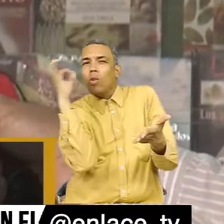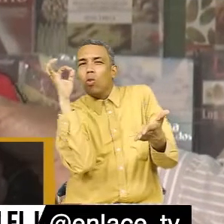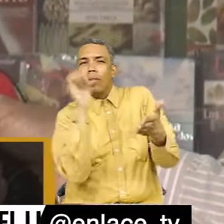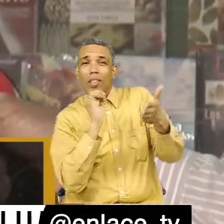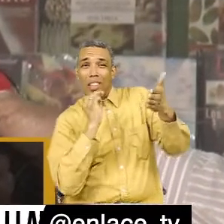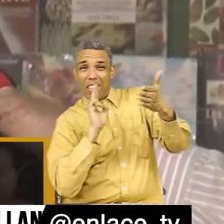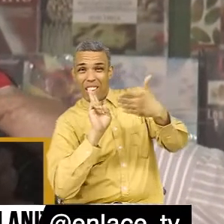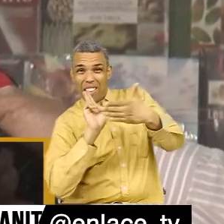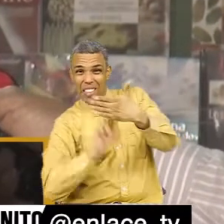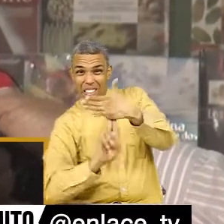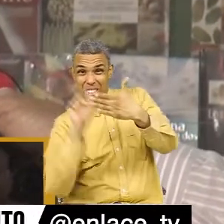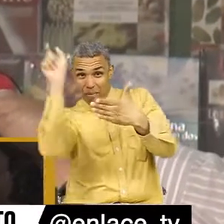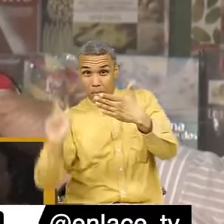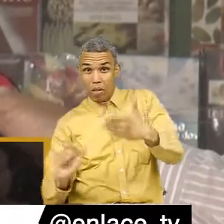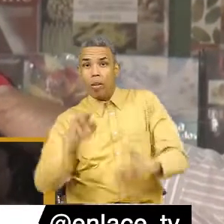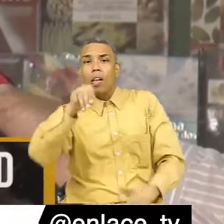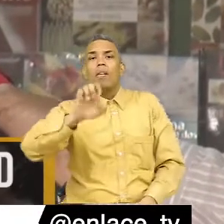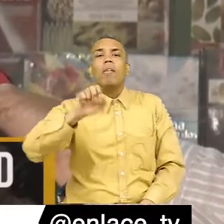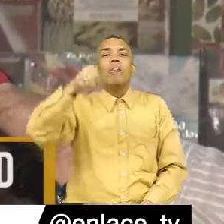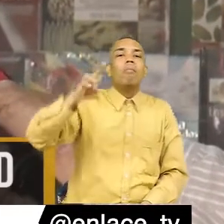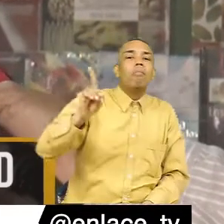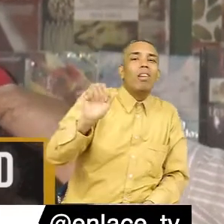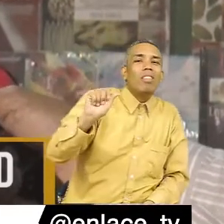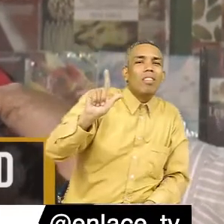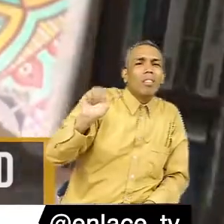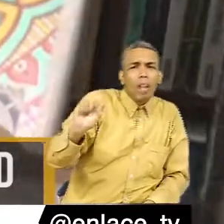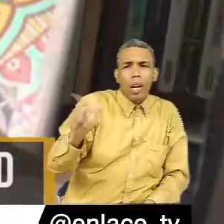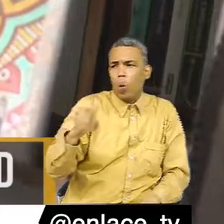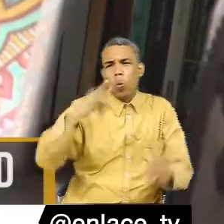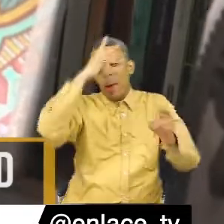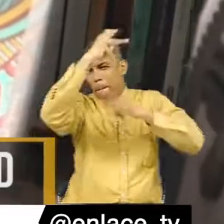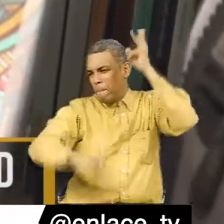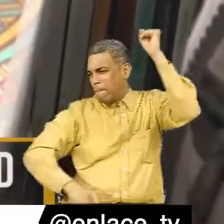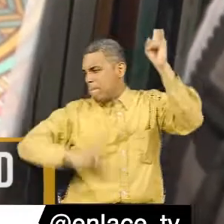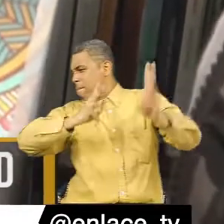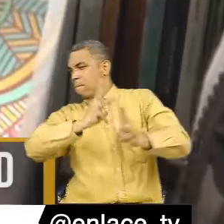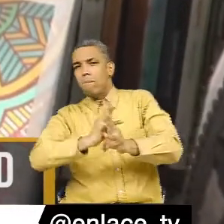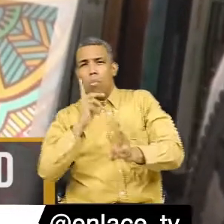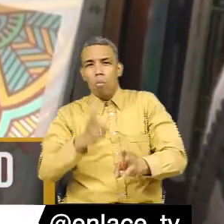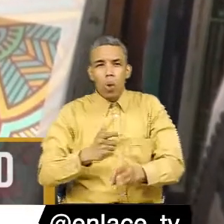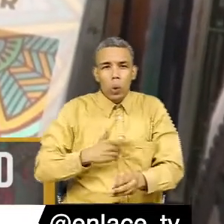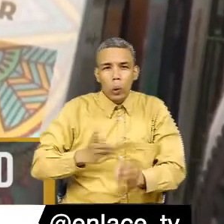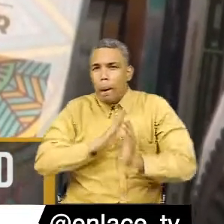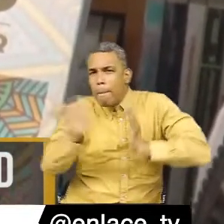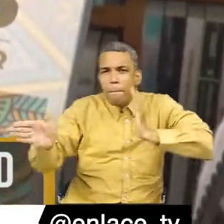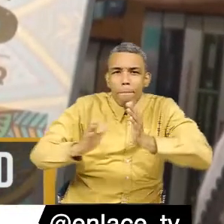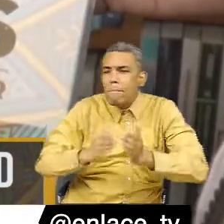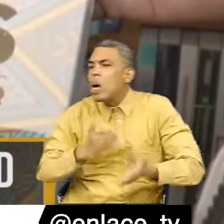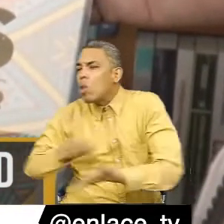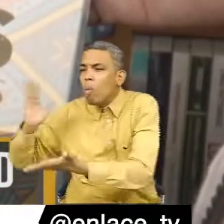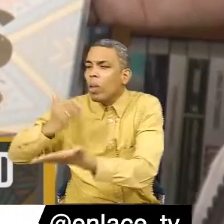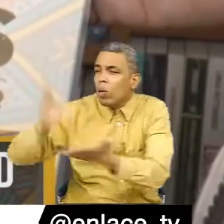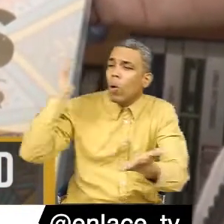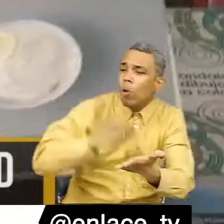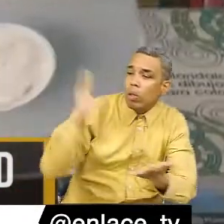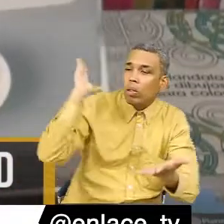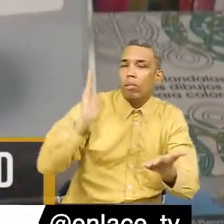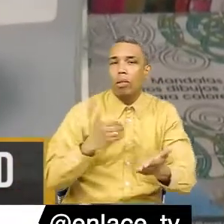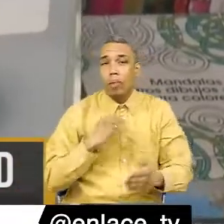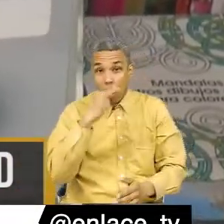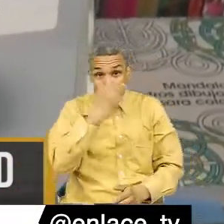vendiendo impresionante ahorita. El mandala está recorriendo casi todo el mundo, vuelvo y te digo, para niños, para adultos, para personas de edad, porque es